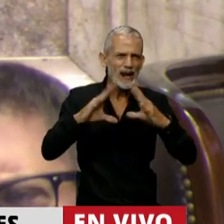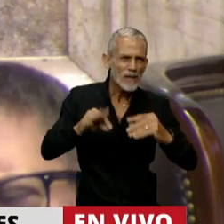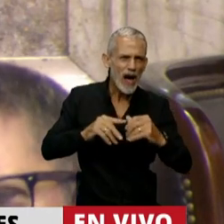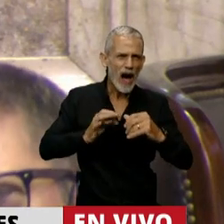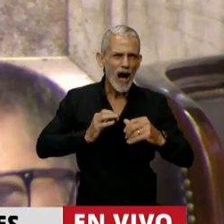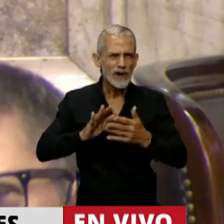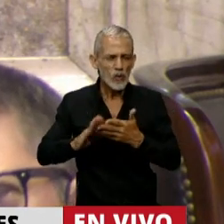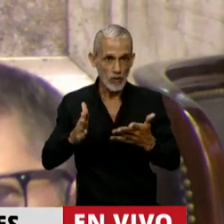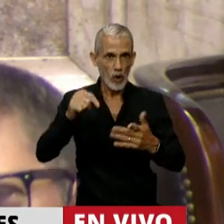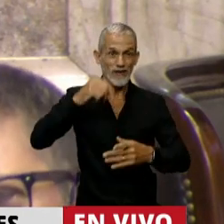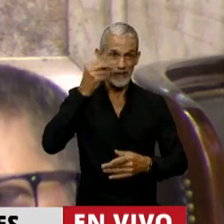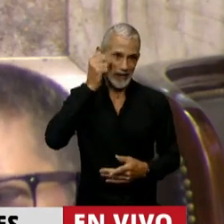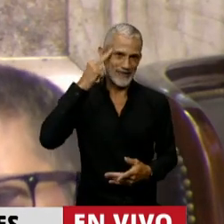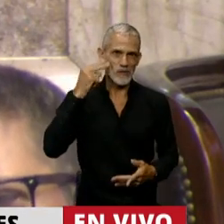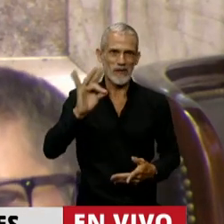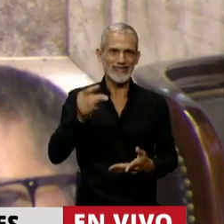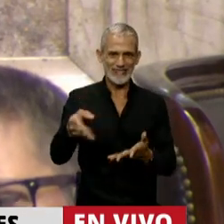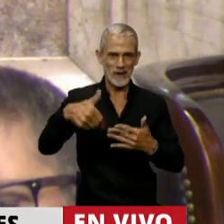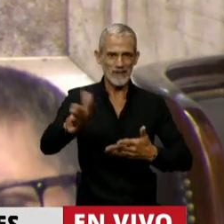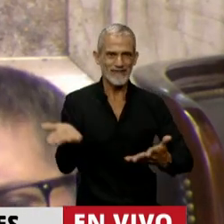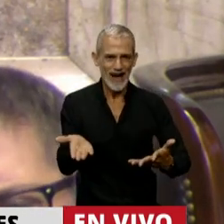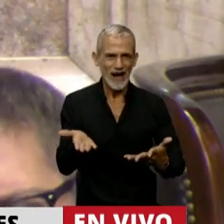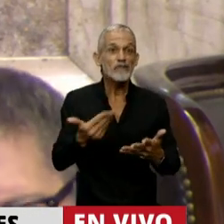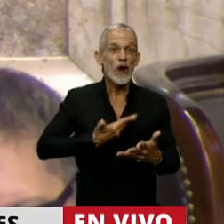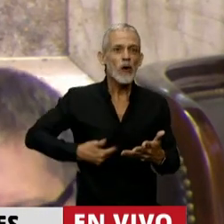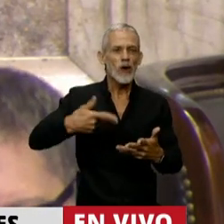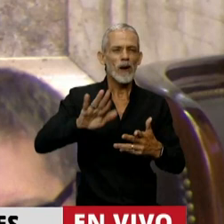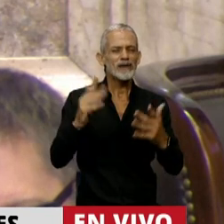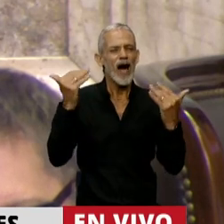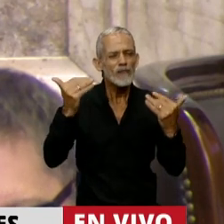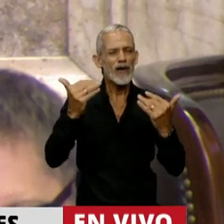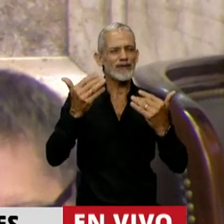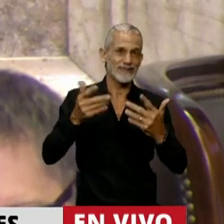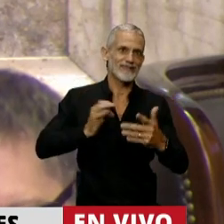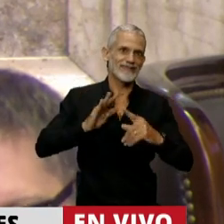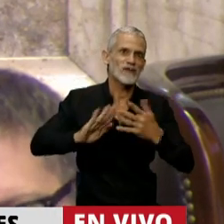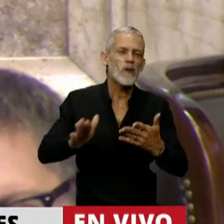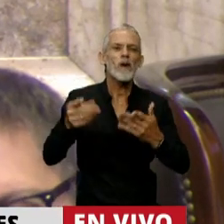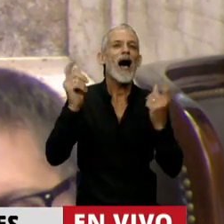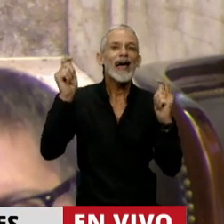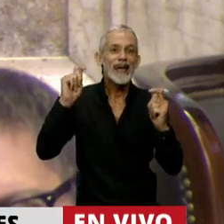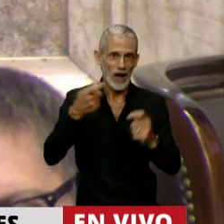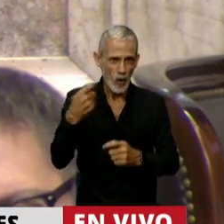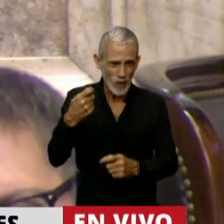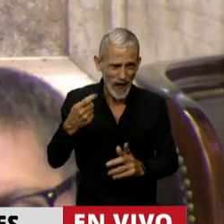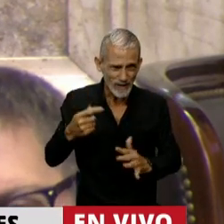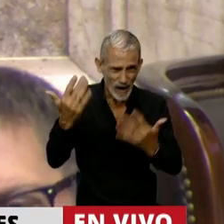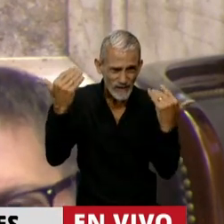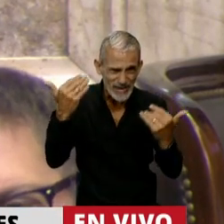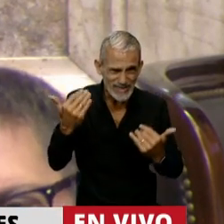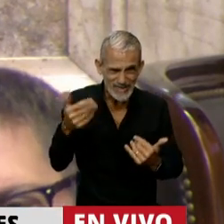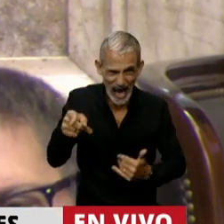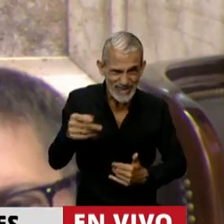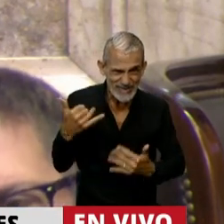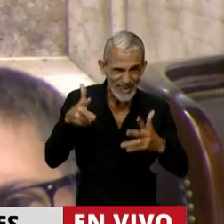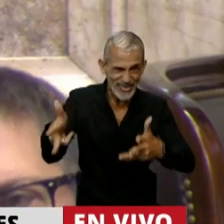Señor presidente, hoy 29 de diciembre, el gobierno le va a decir felices fiestas a las jubiladas y jubilados con esta